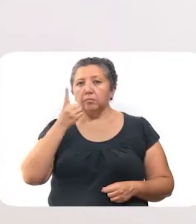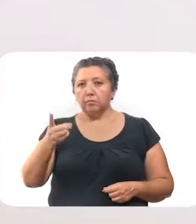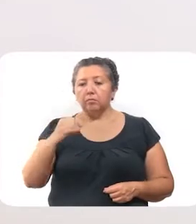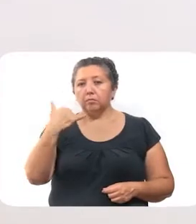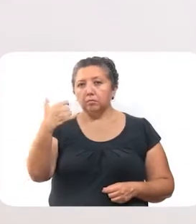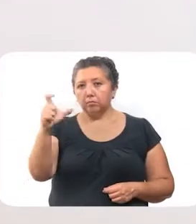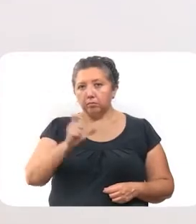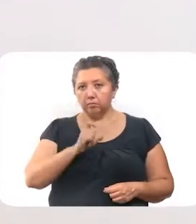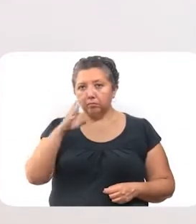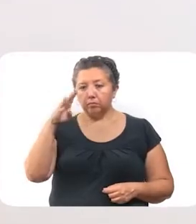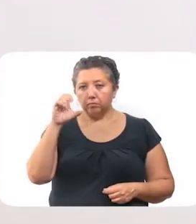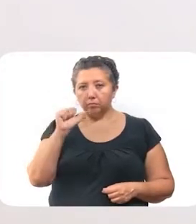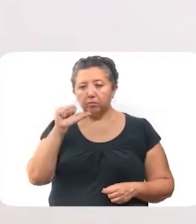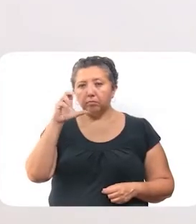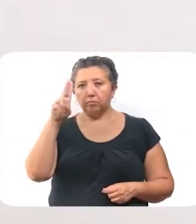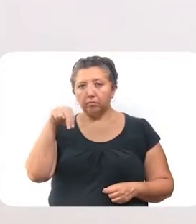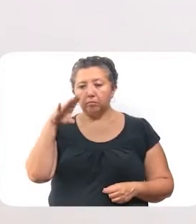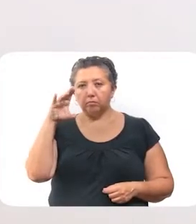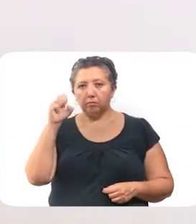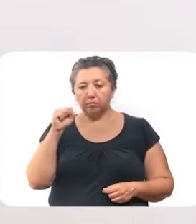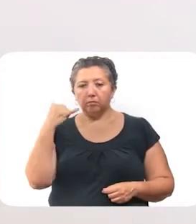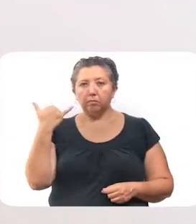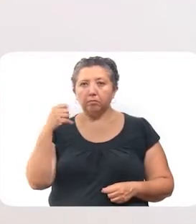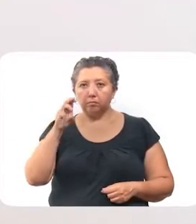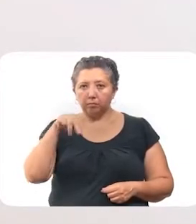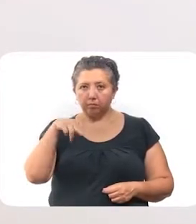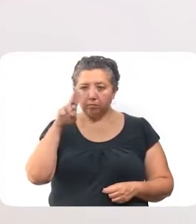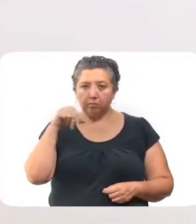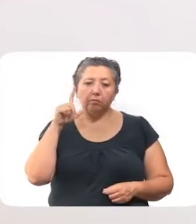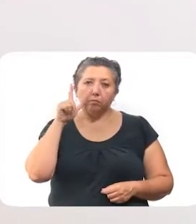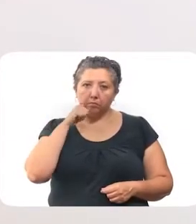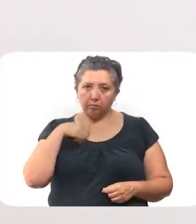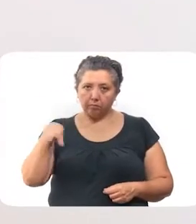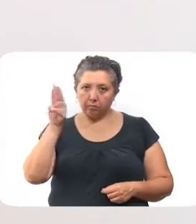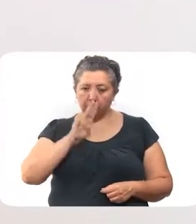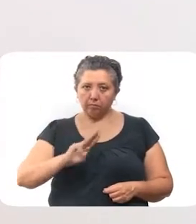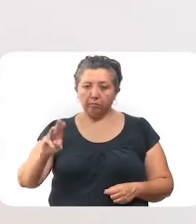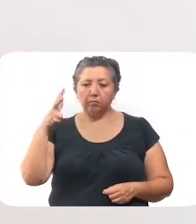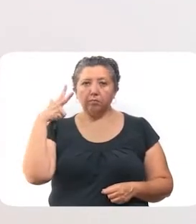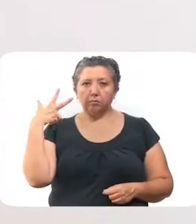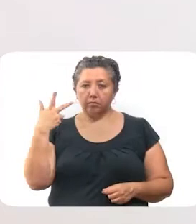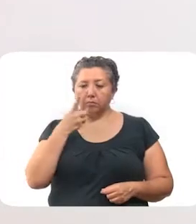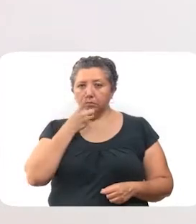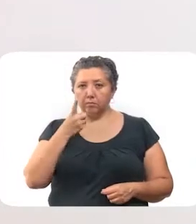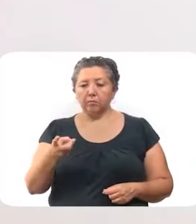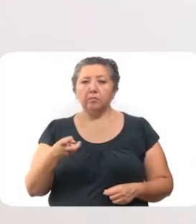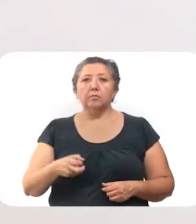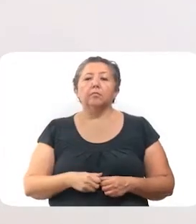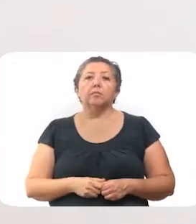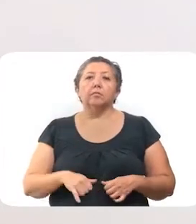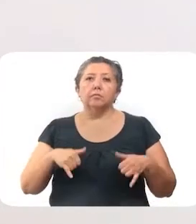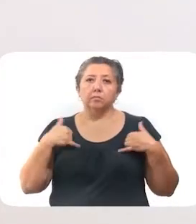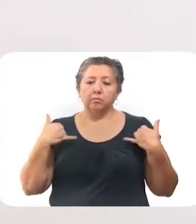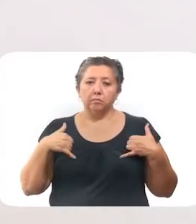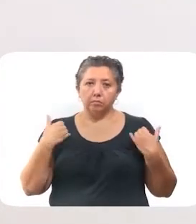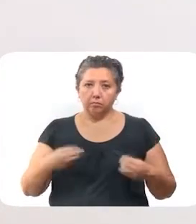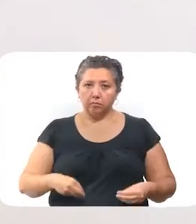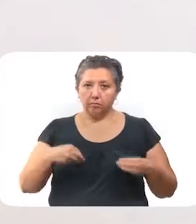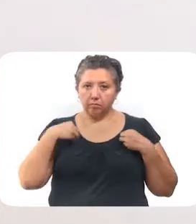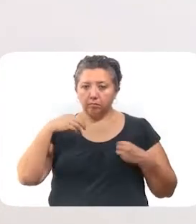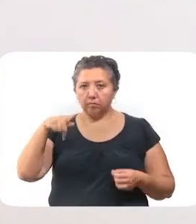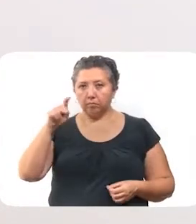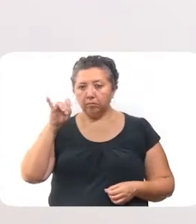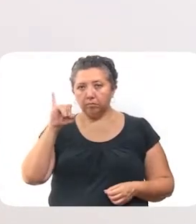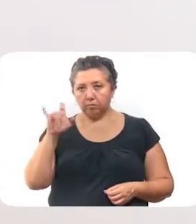Tixcocop, Yaxcabá, Acanqué, Sucacap y Muna. Mañana miércoles 8 se administrarán dichas dosis a jóvenes que viven en